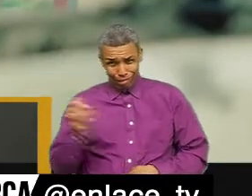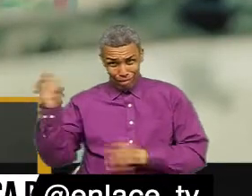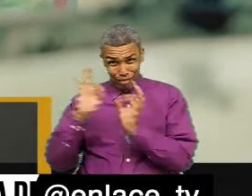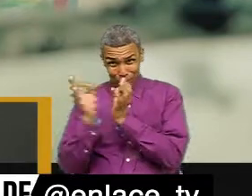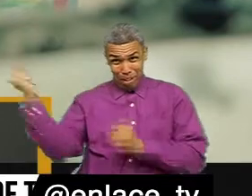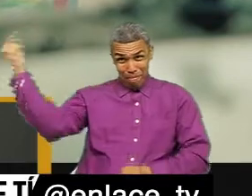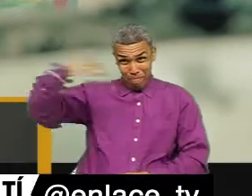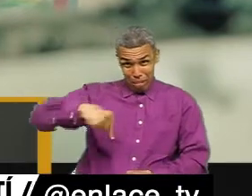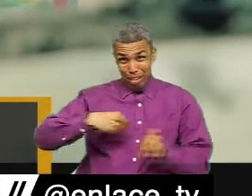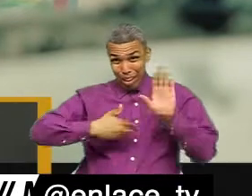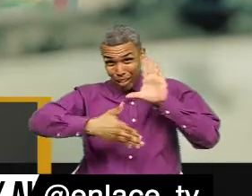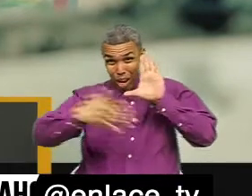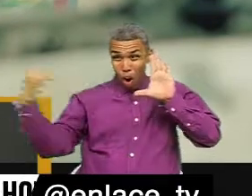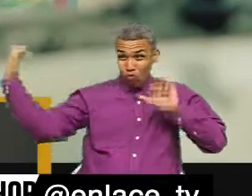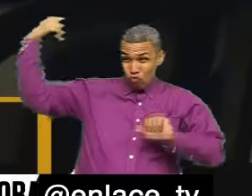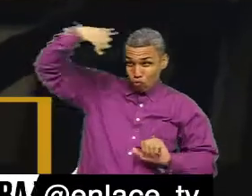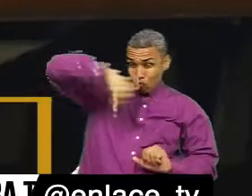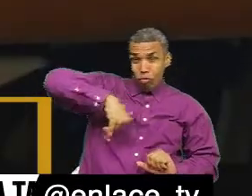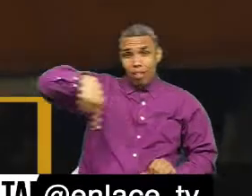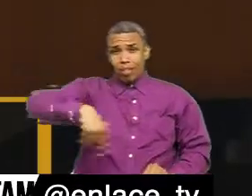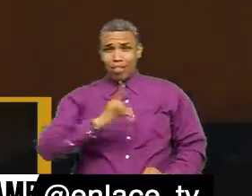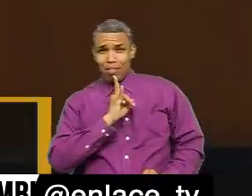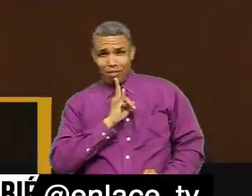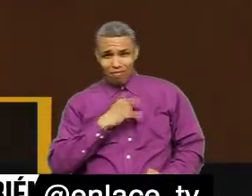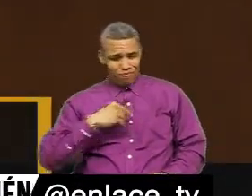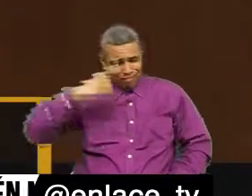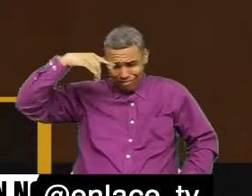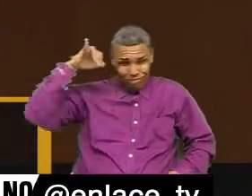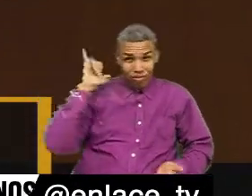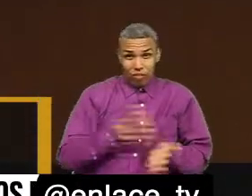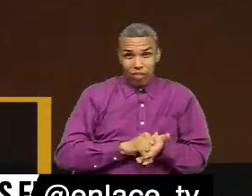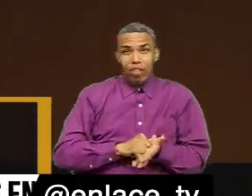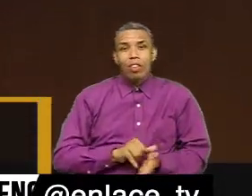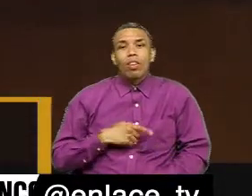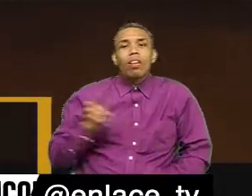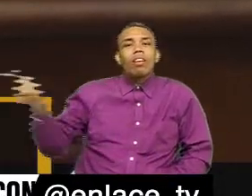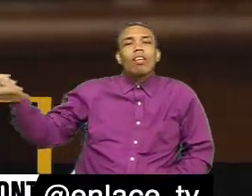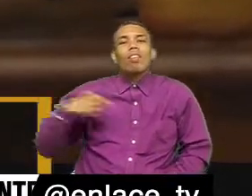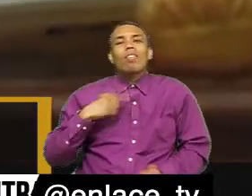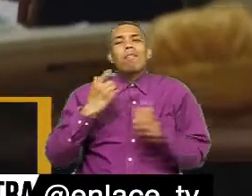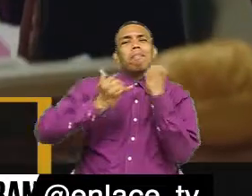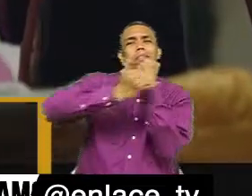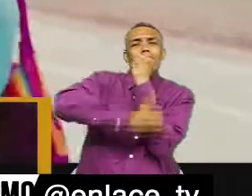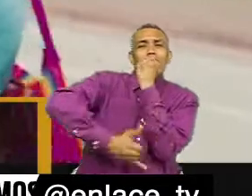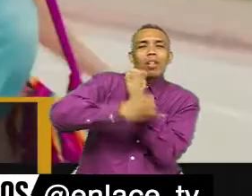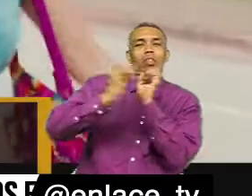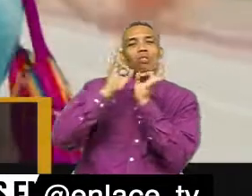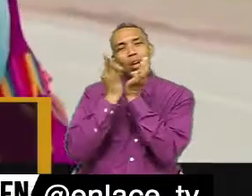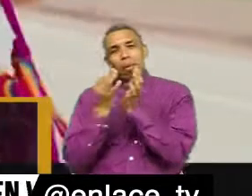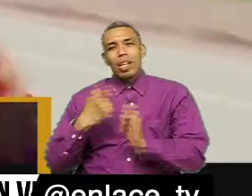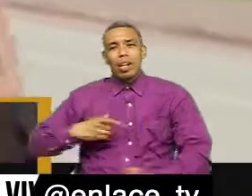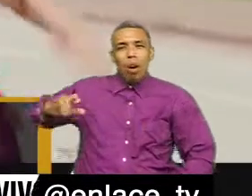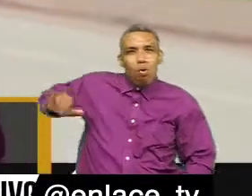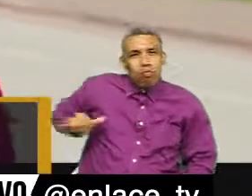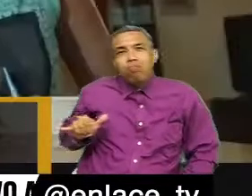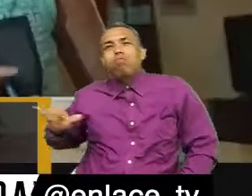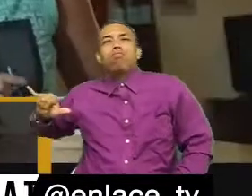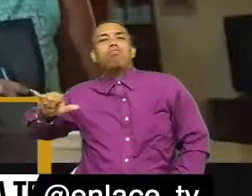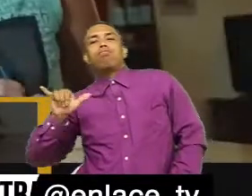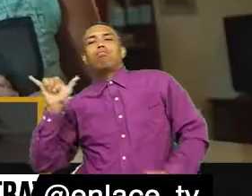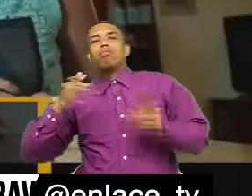arrancaditos vengan acá a los Estados Unidos de América. Nuestro recomendado de esta semana es El Paseo 4. Este año la familia Rubio Cucalón va